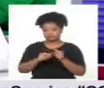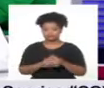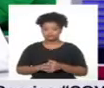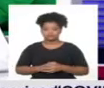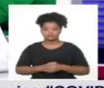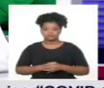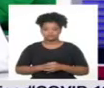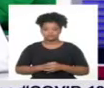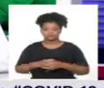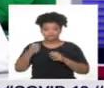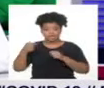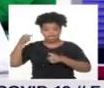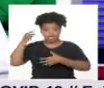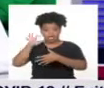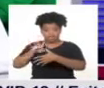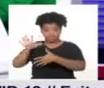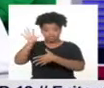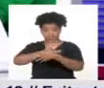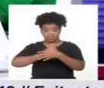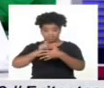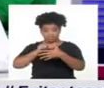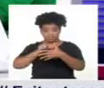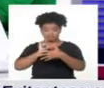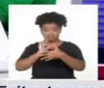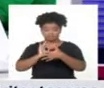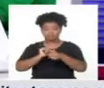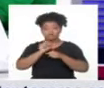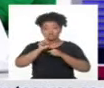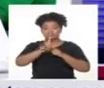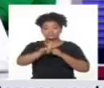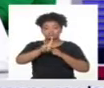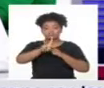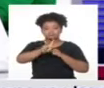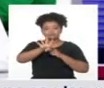ayer diagnostica la cifra de